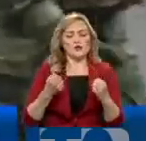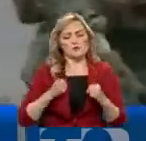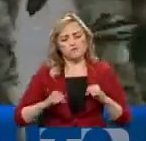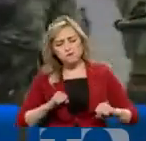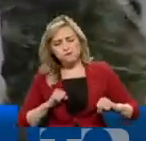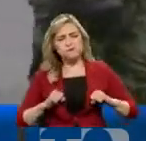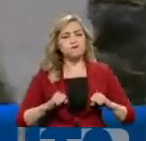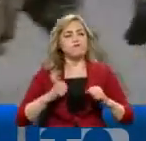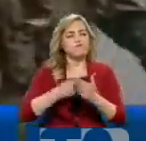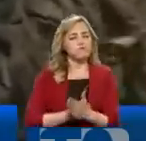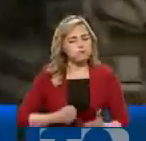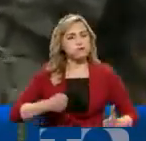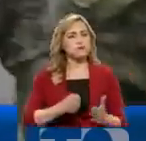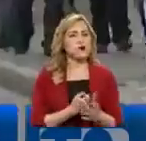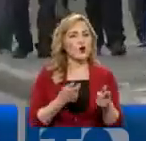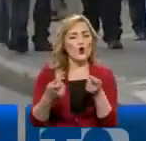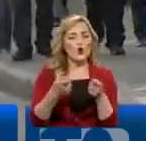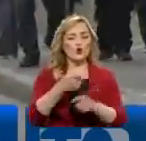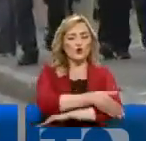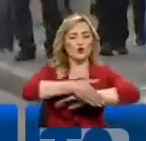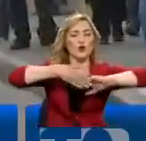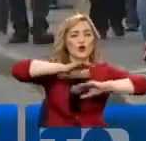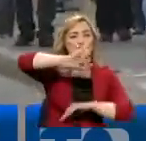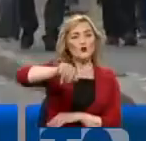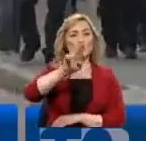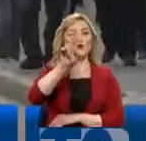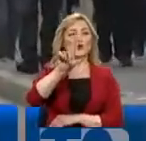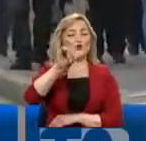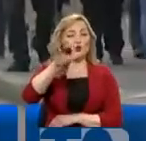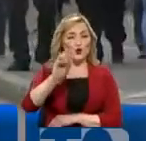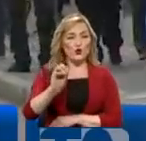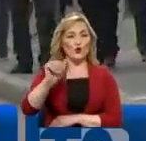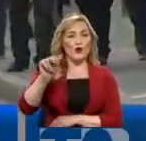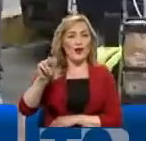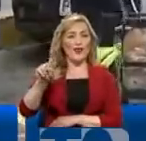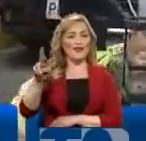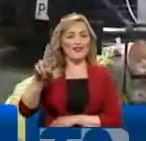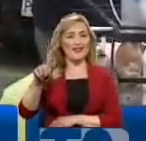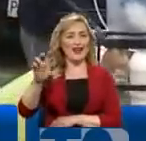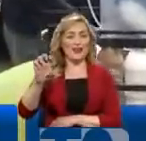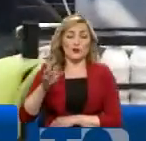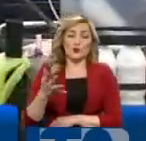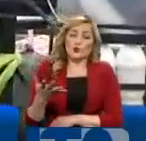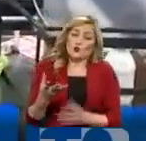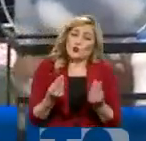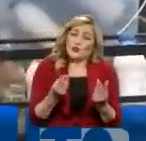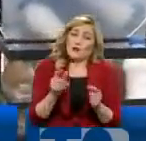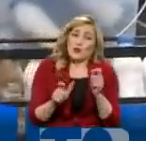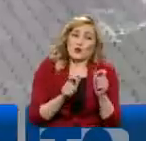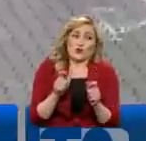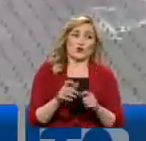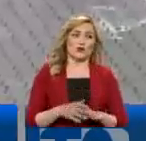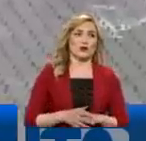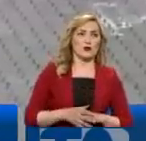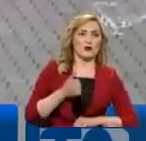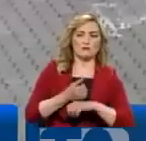los controles. Esta es la calle Julio Andrade, tradicionalmente muy concurrida, y que al parecer el solo anuncio de